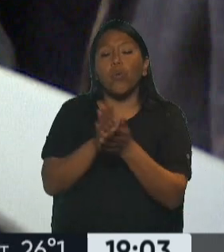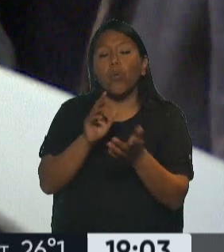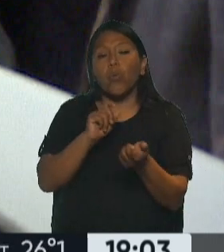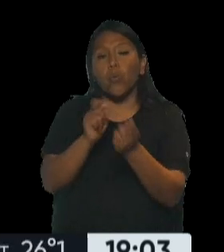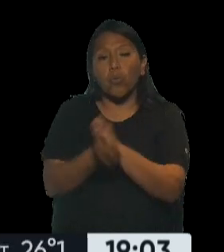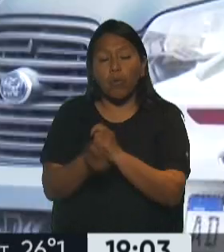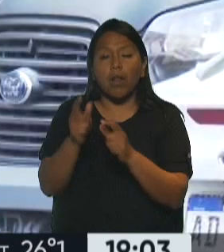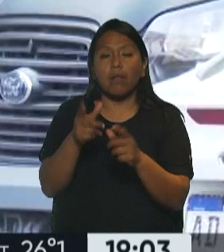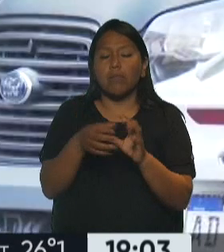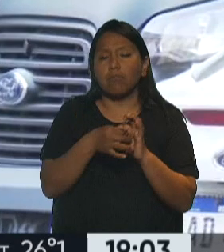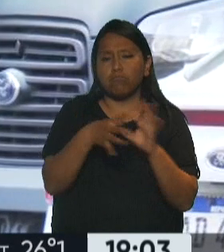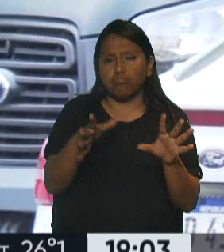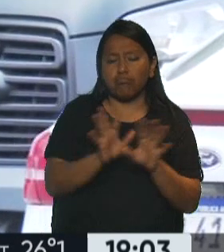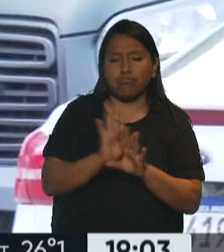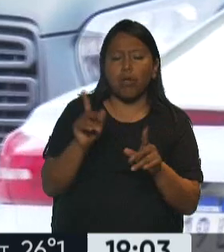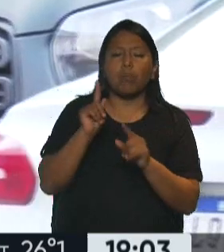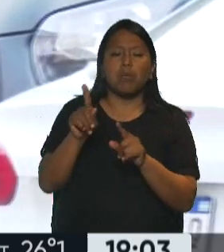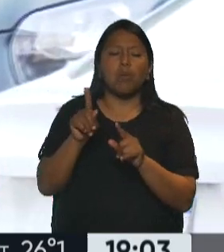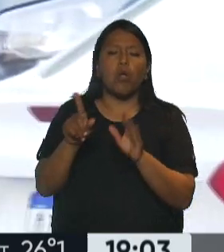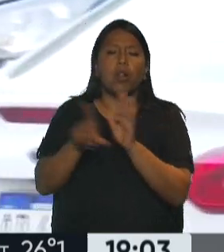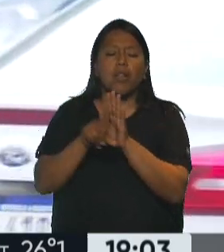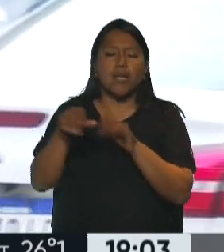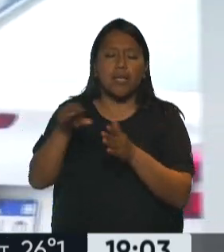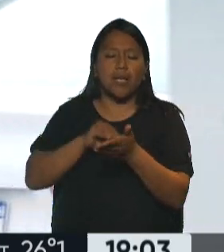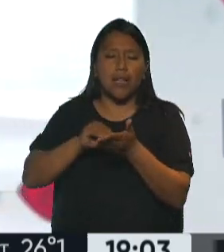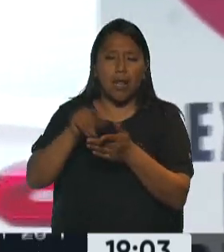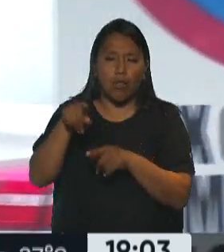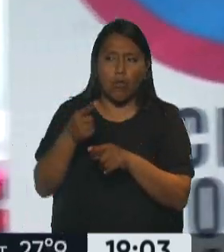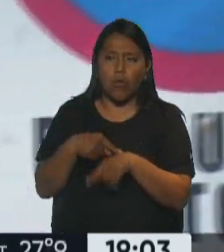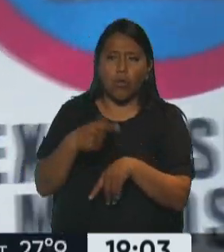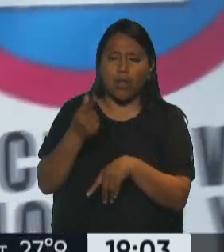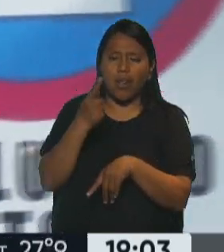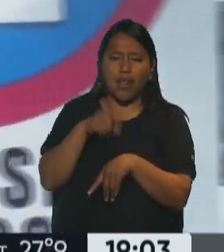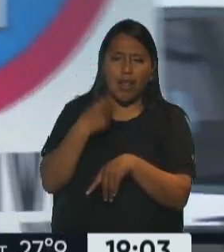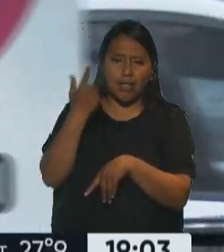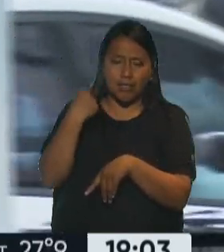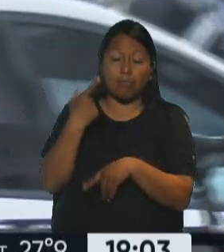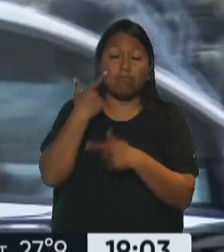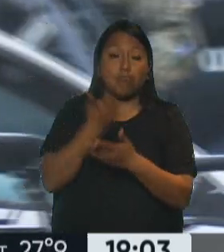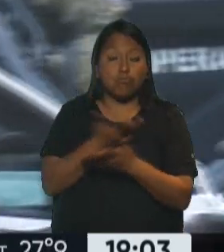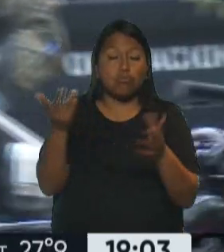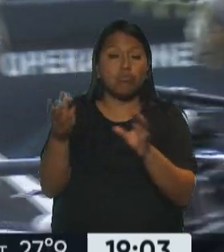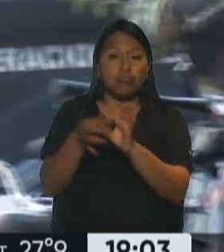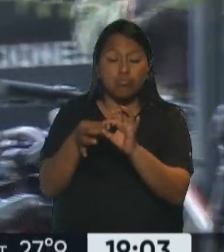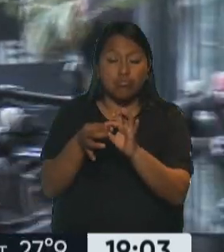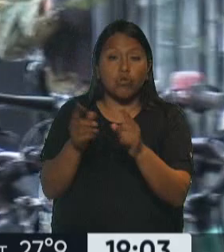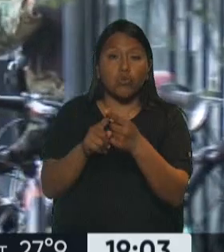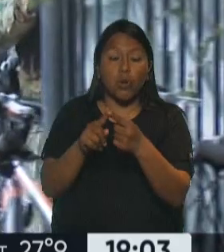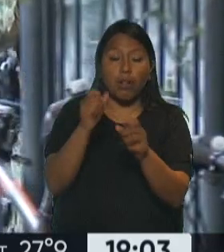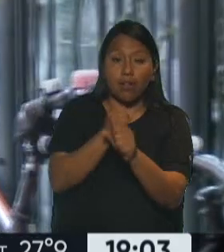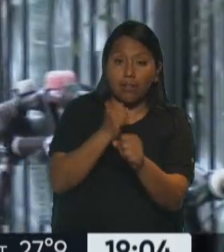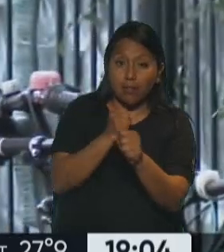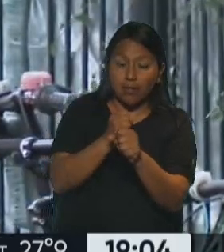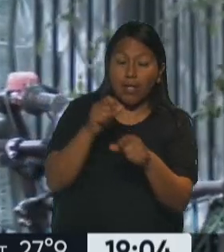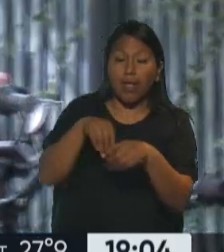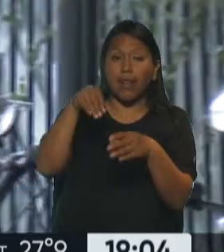fue desvinculado por el propio legislador en las últimas horas del día de ayer, luego de que se hiciera público su relación laboral en